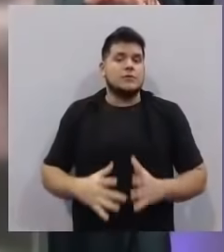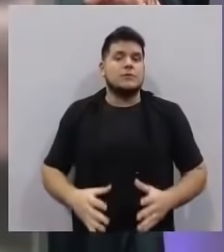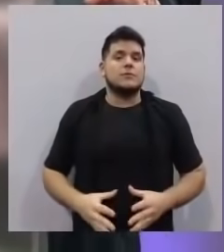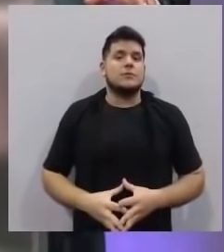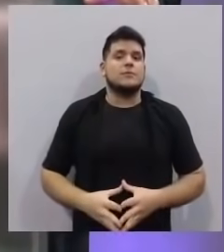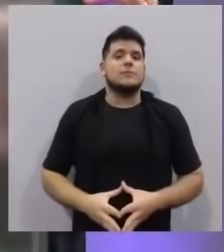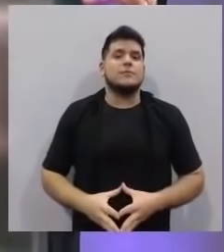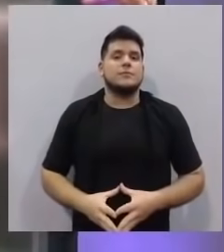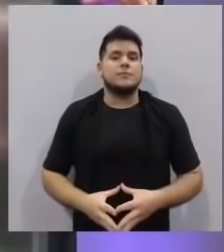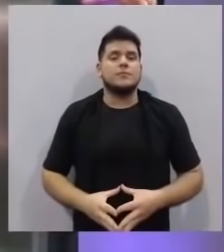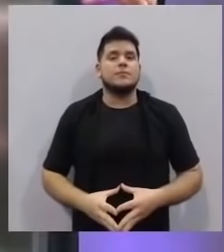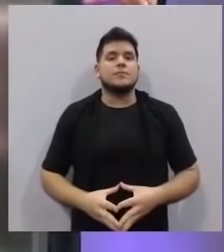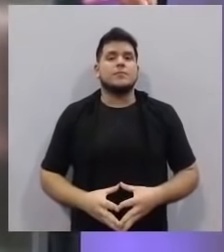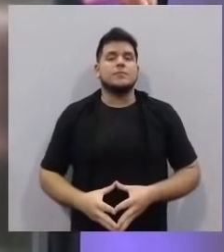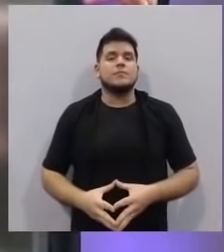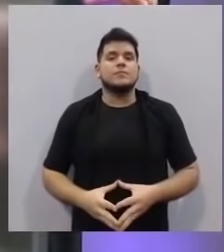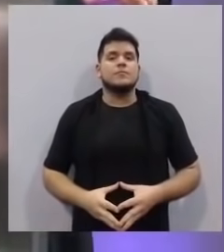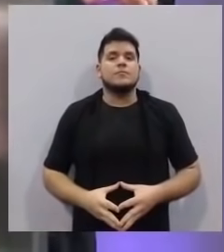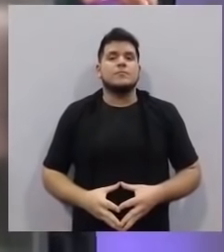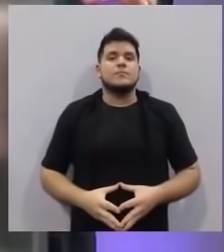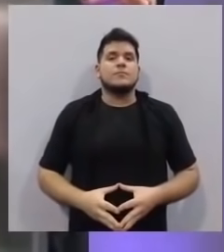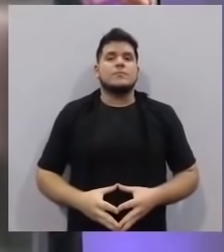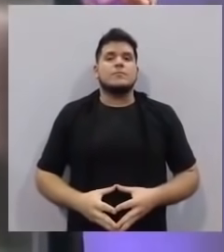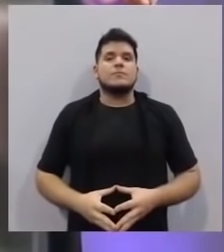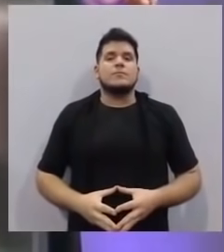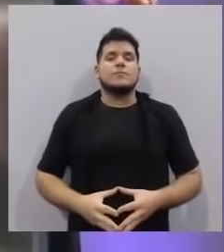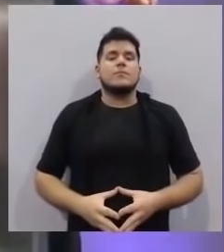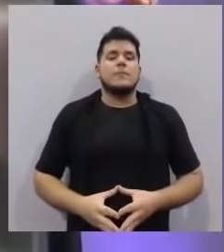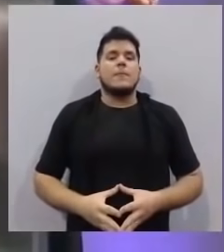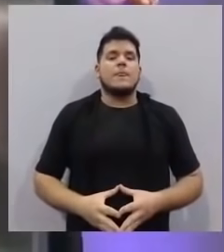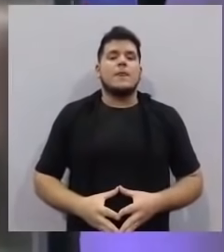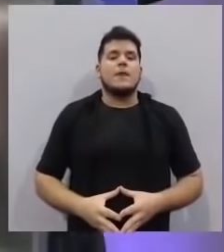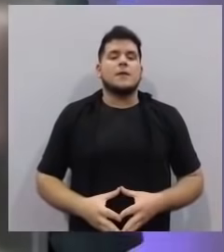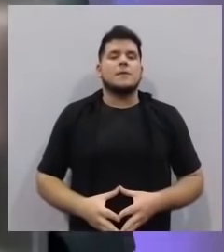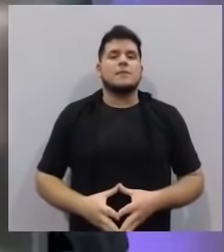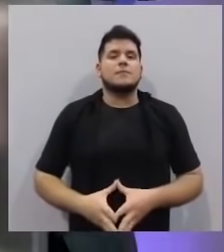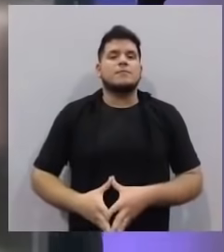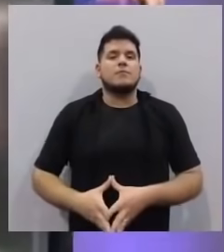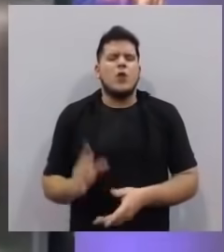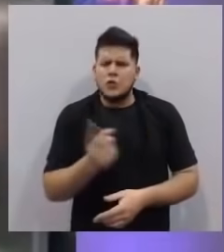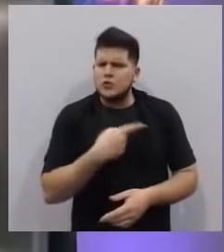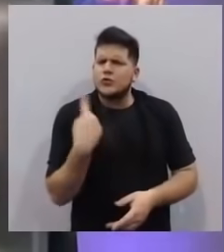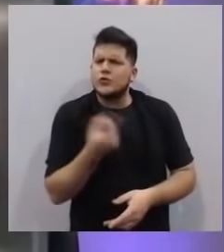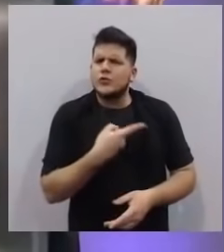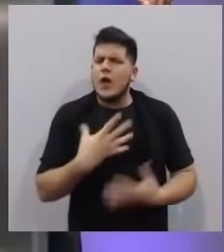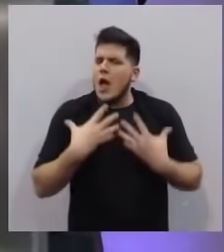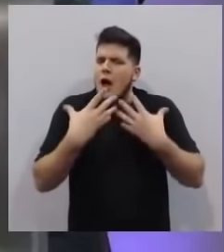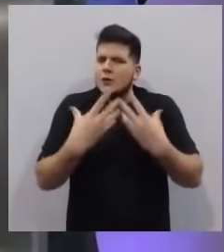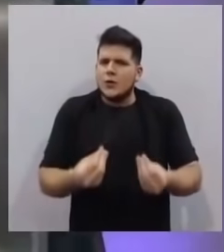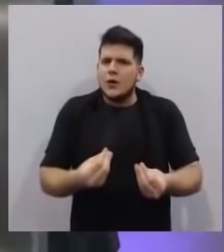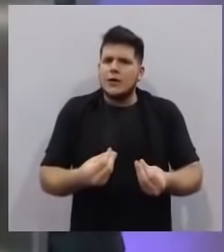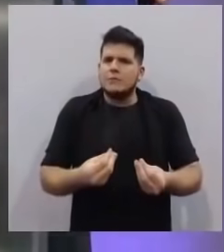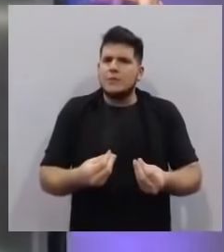y es introducido a la bendición no nos imaginamos por eso la